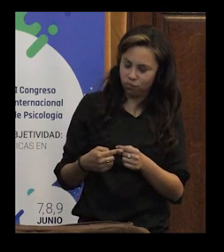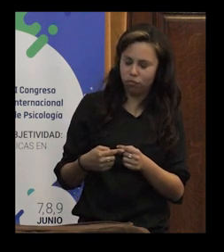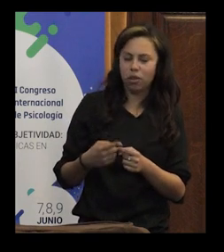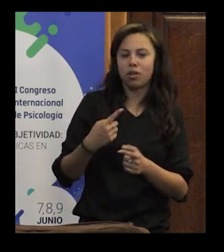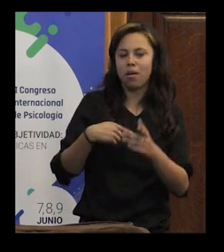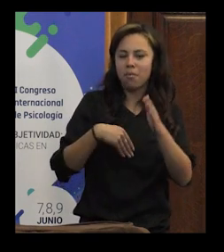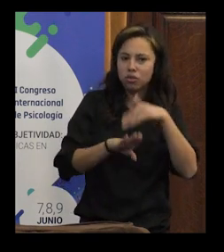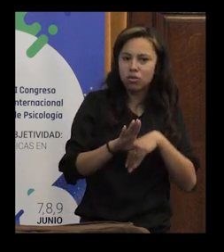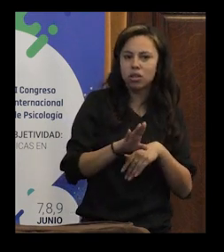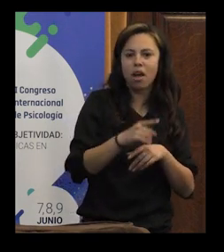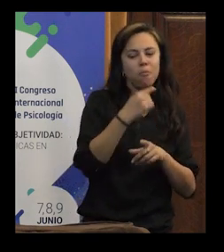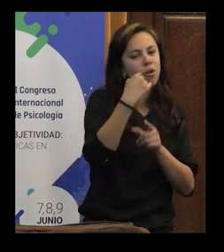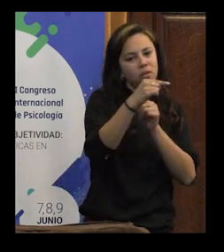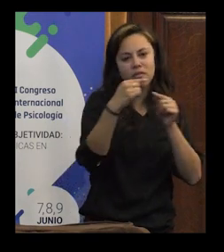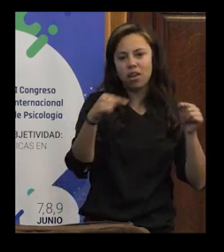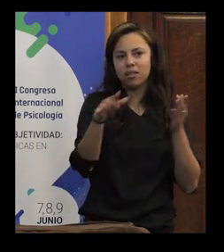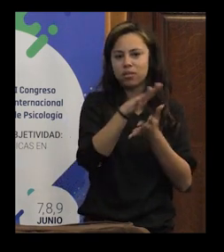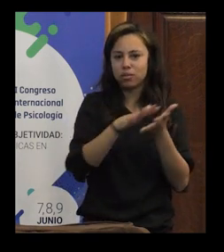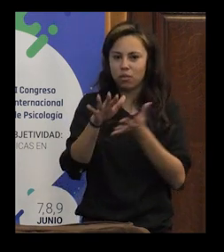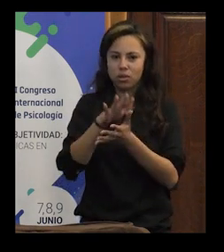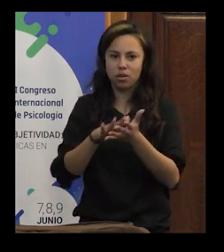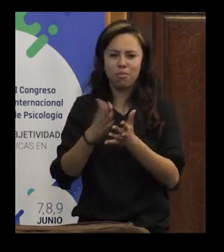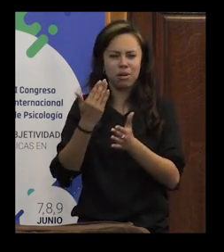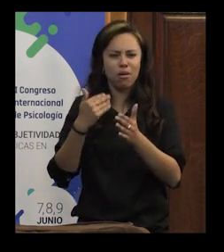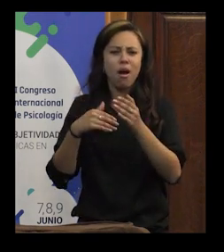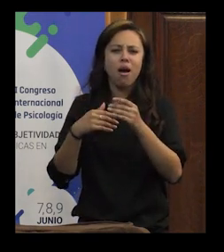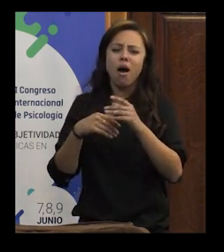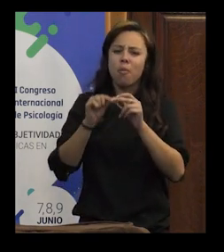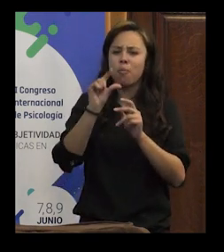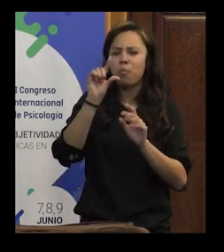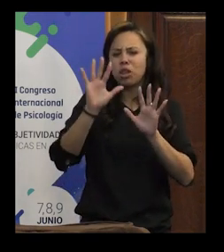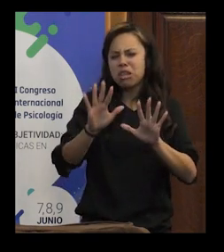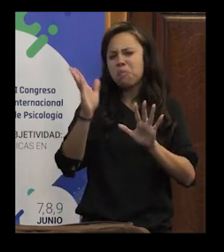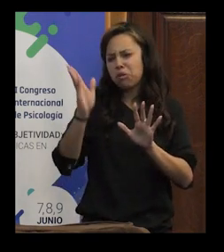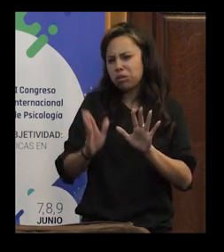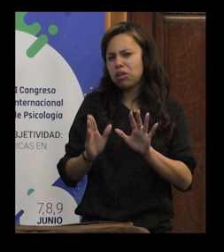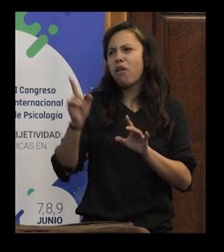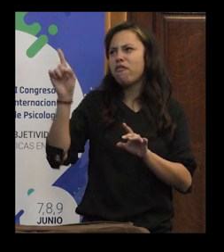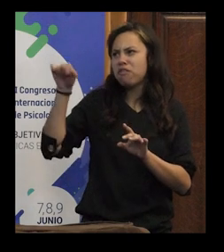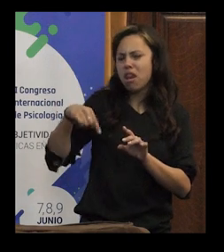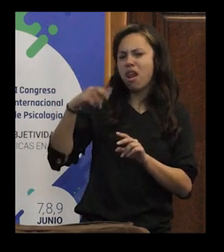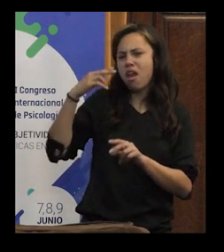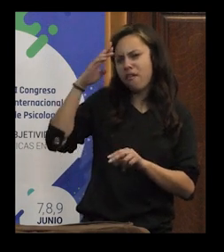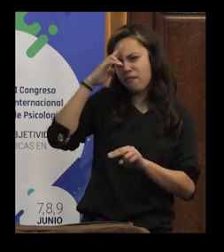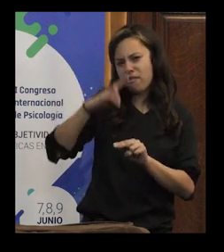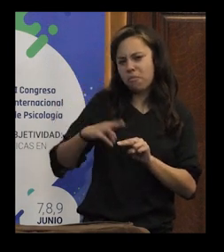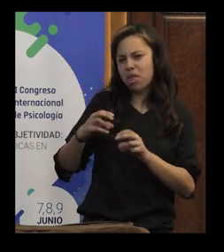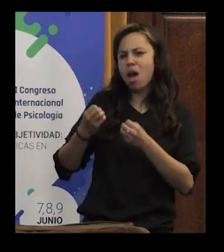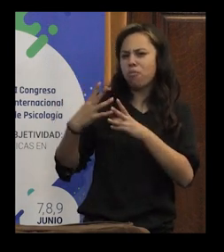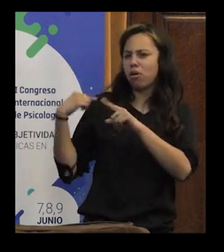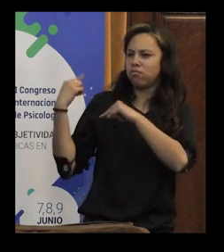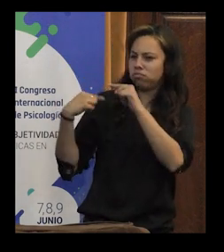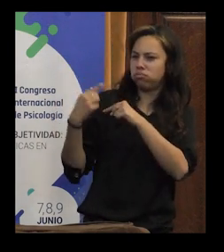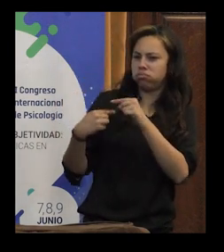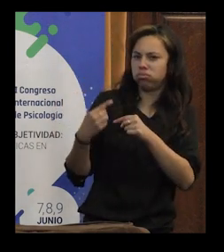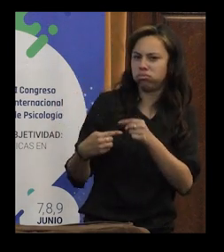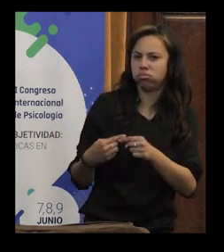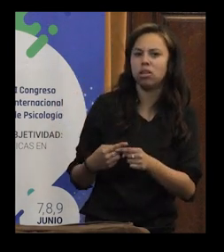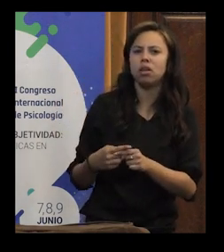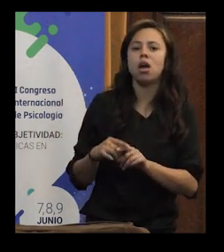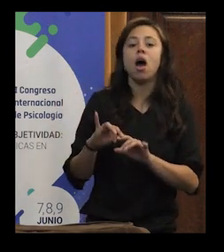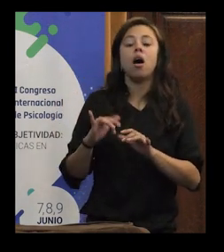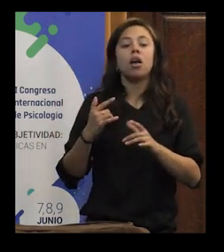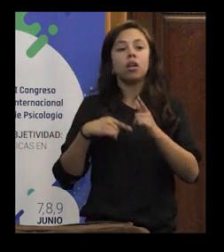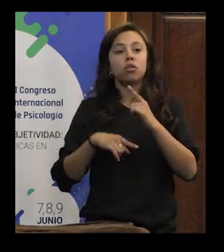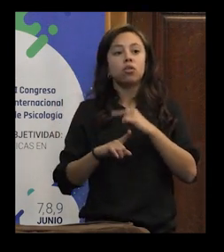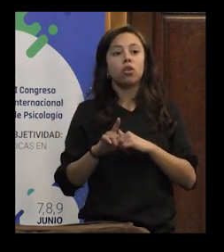Desde el punto de vista de la equidad, como se aprestam a señalar los